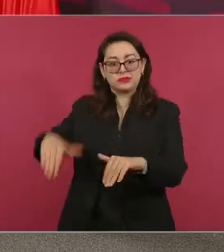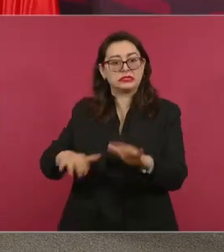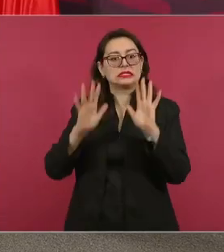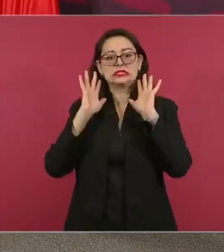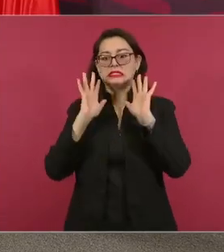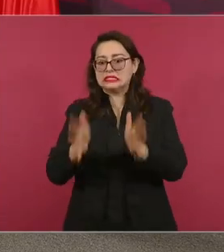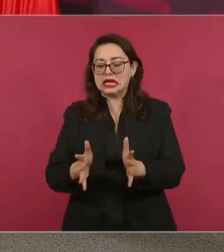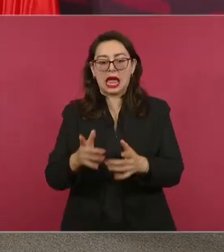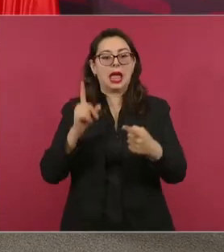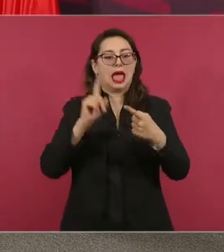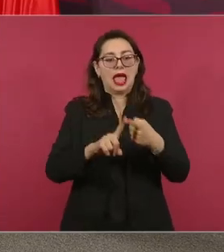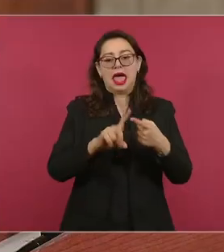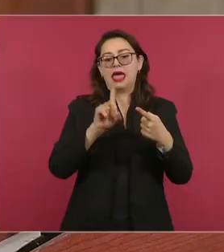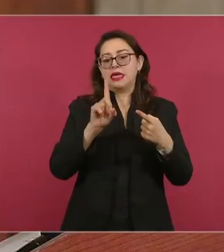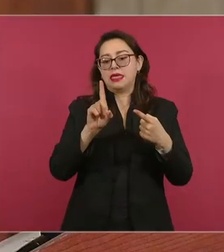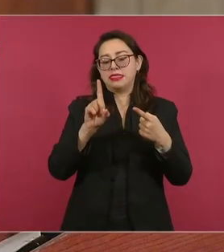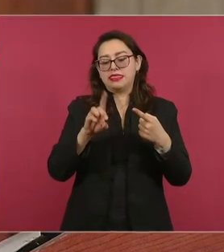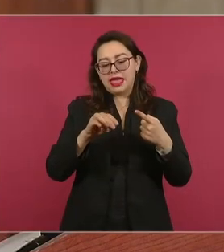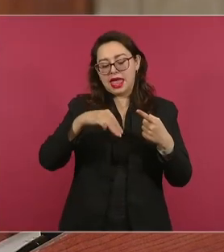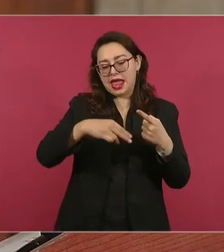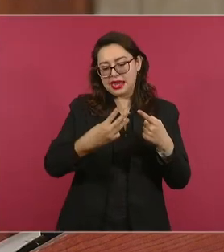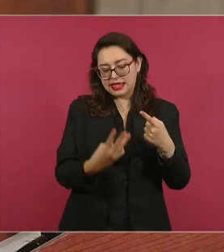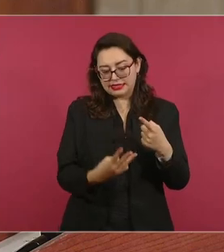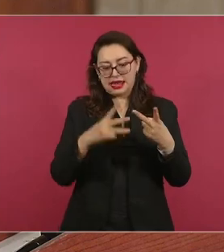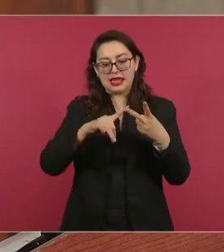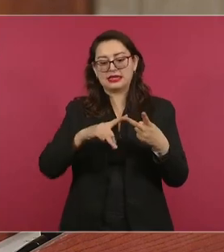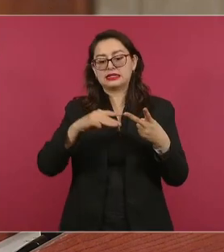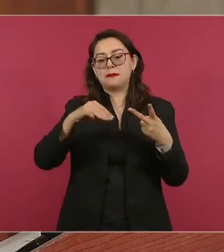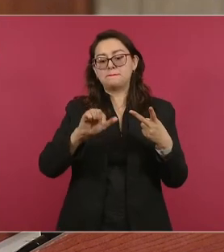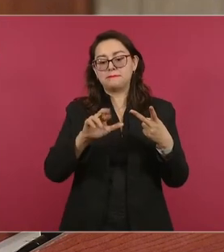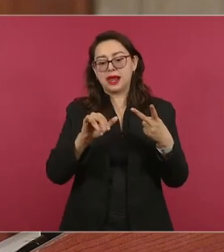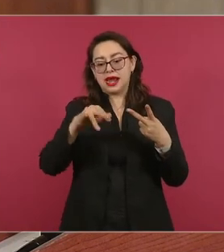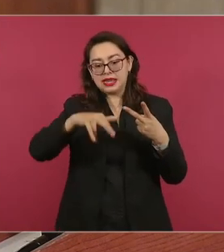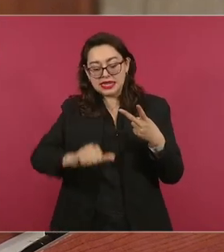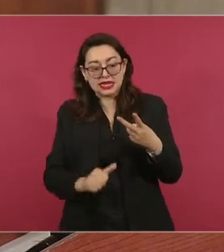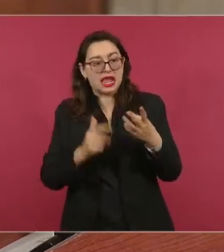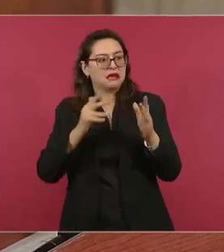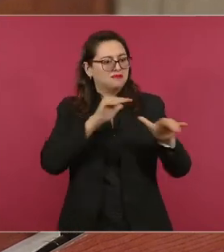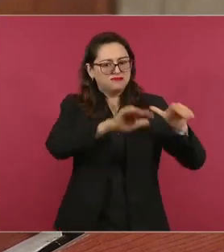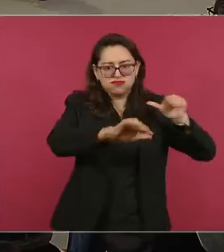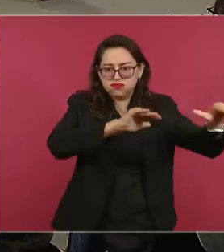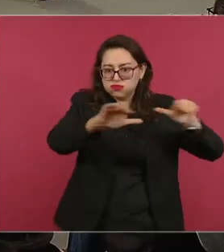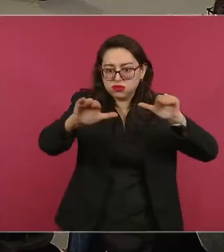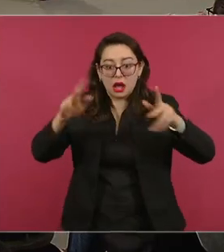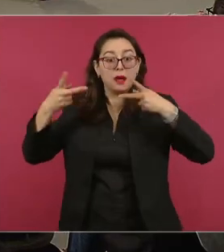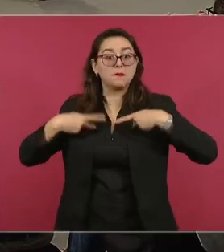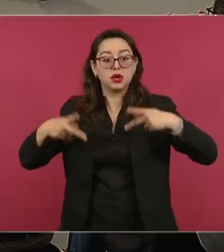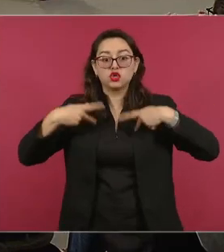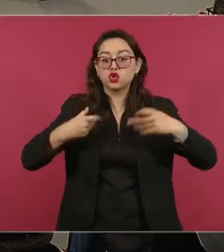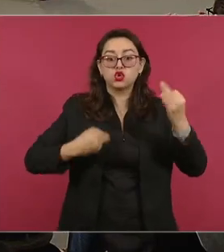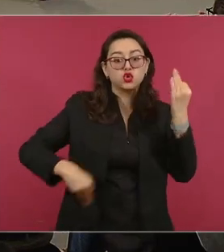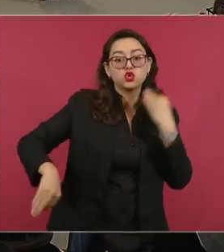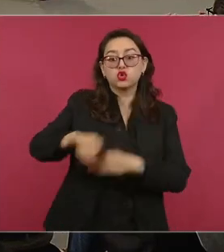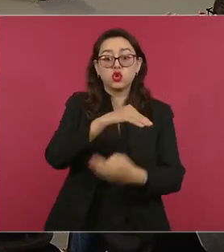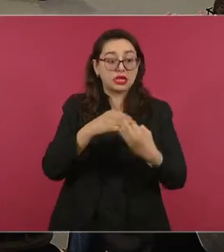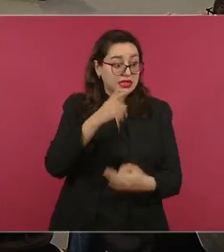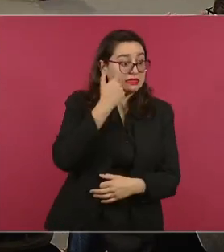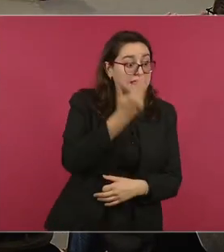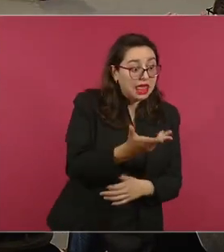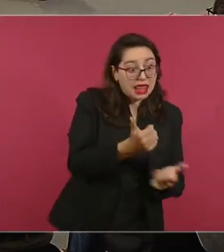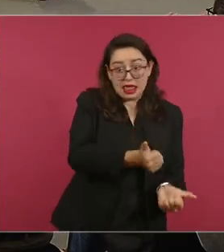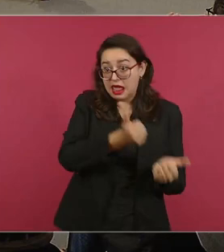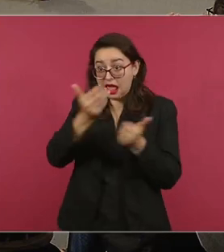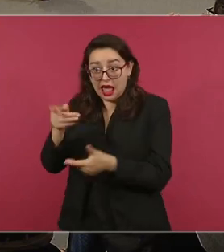de emergencia como el Plan Marina y el Plan DN3 en su fase de prevención para poder llevar a pues cualquier damnificado, a cualquiera